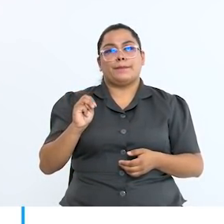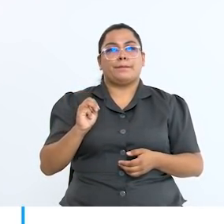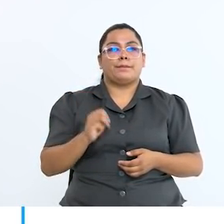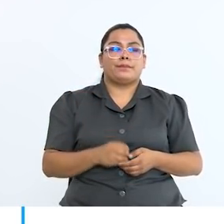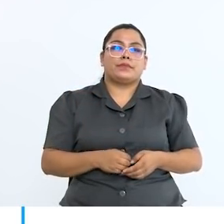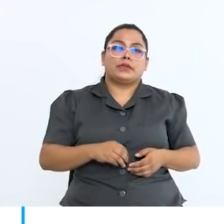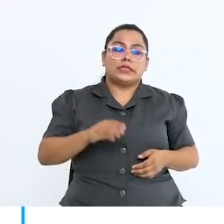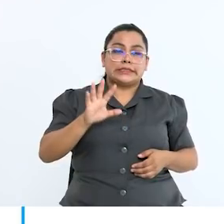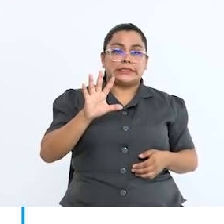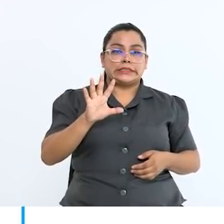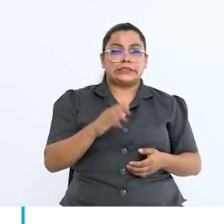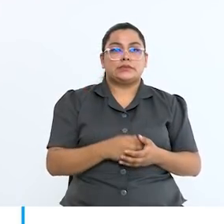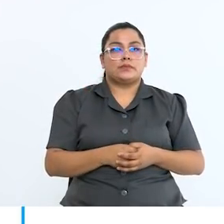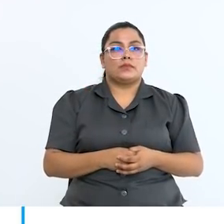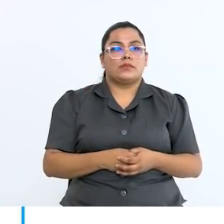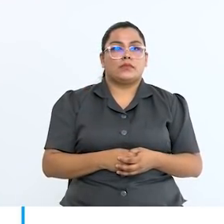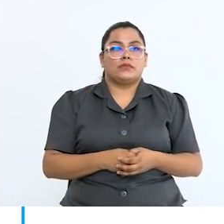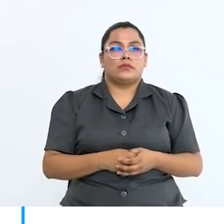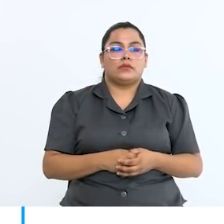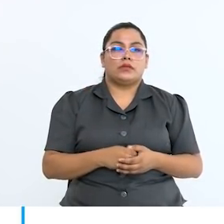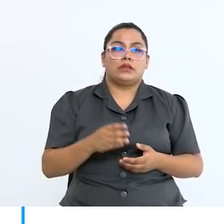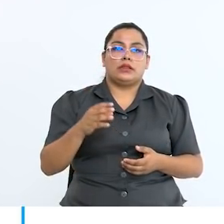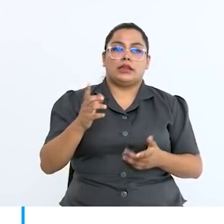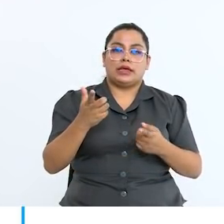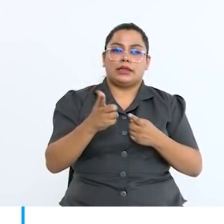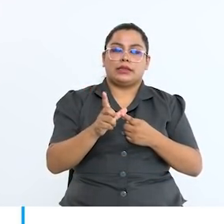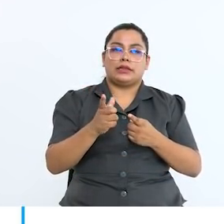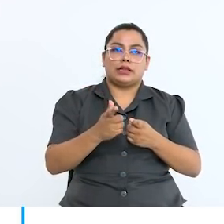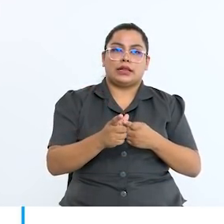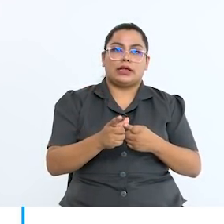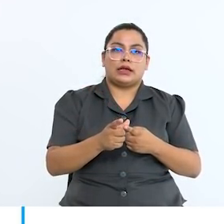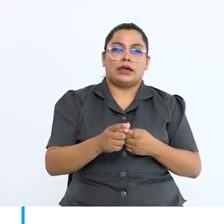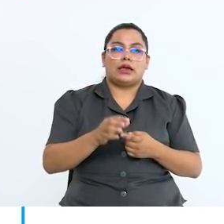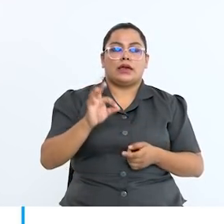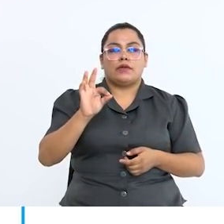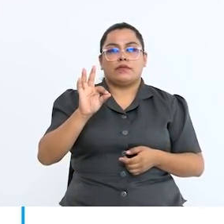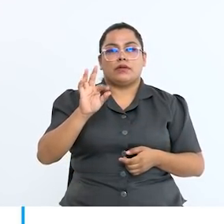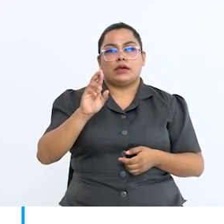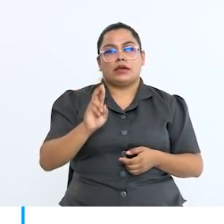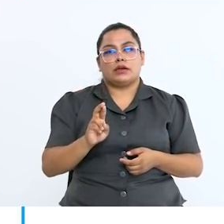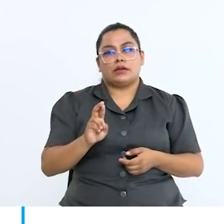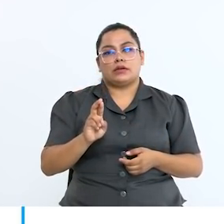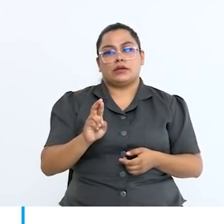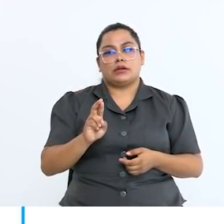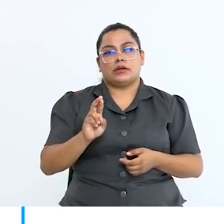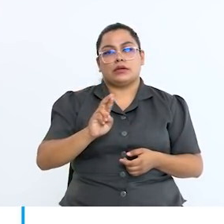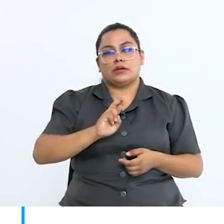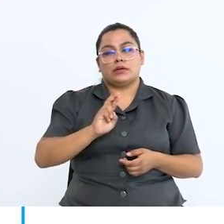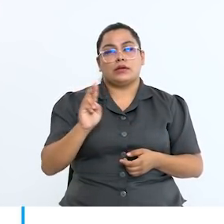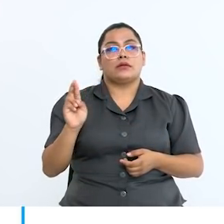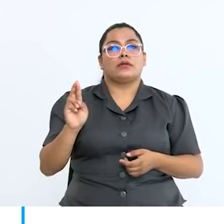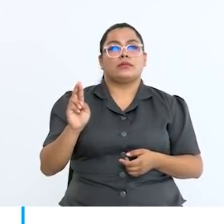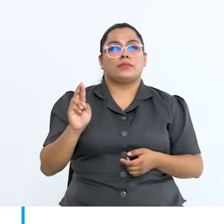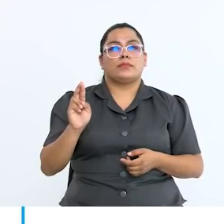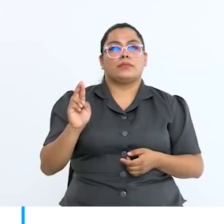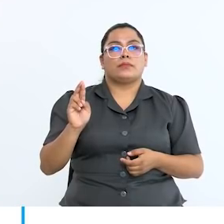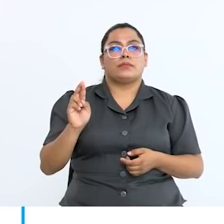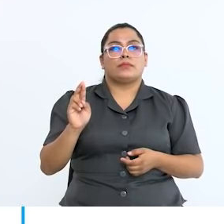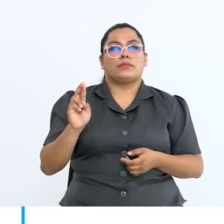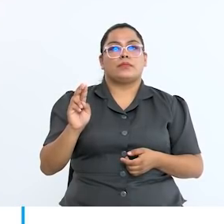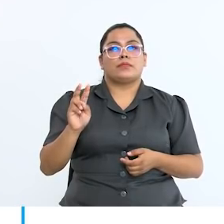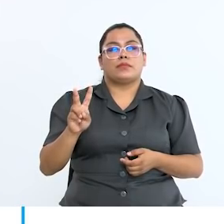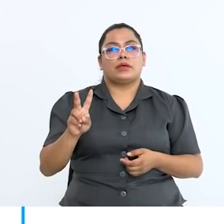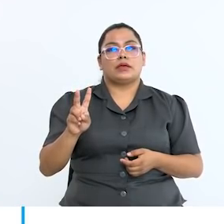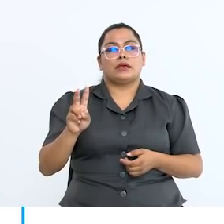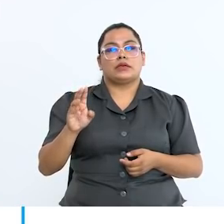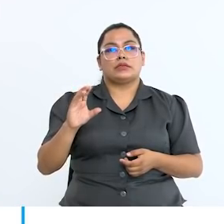N, en la unidad 5 las letras o consonantes F, R, R, la